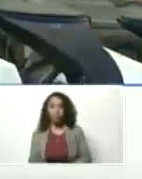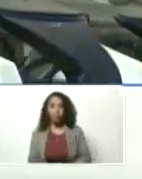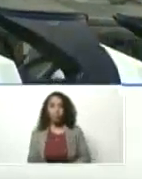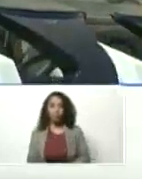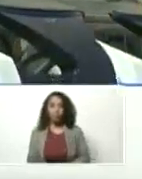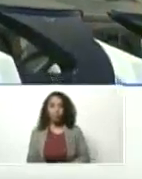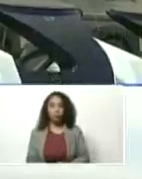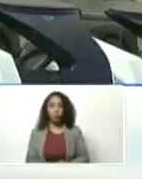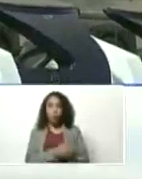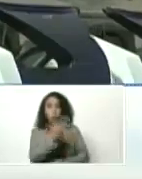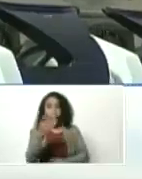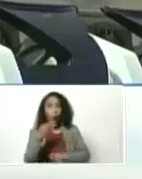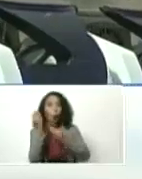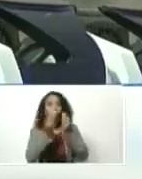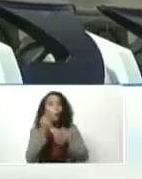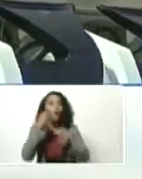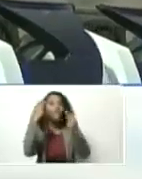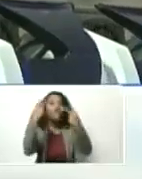¿Cómo les quedó el ojo?